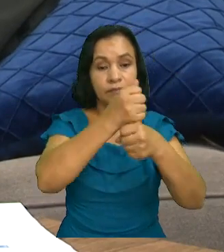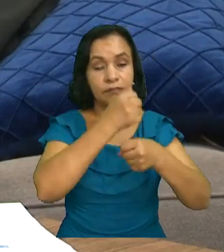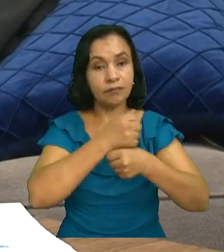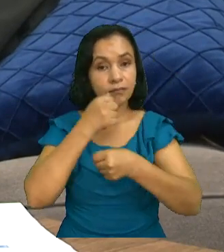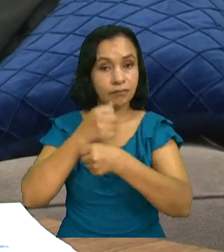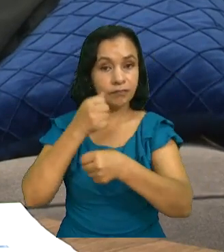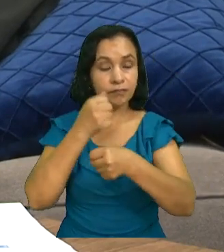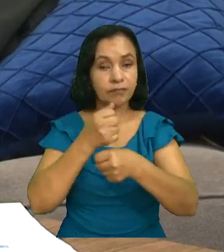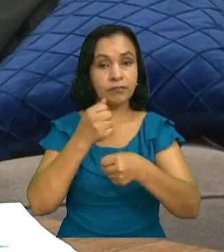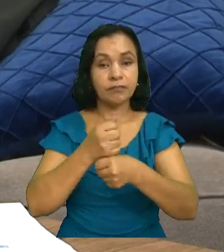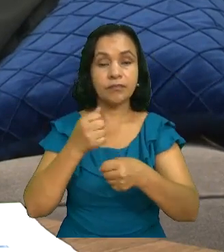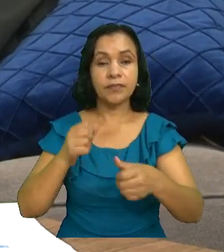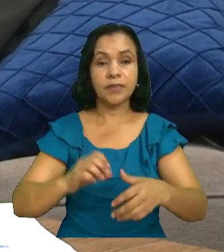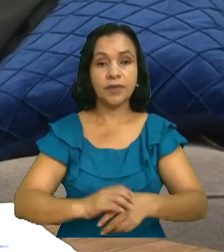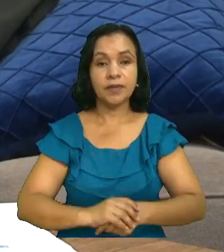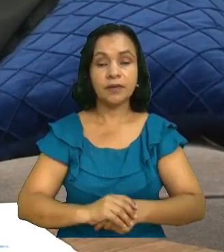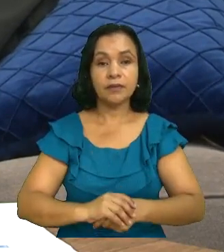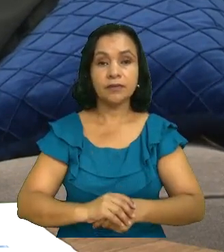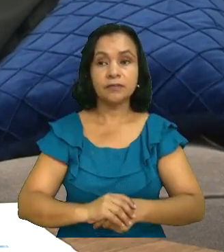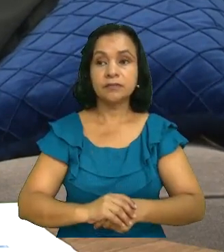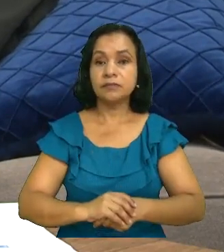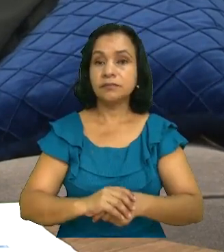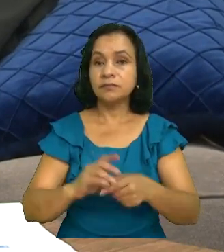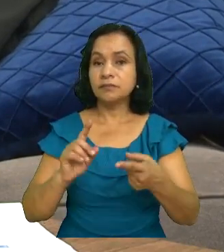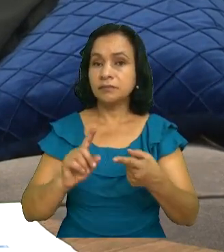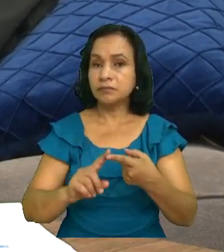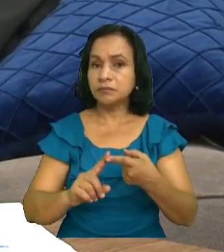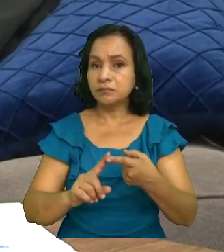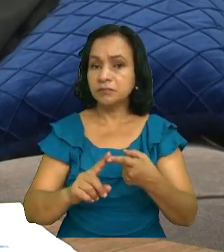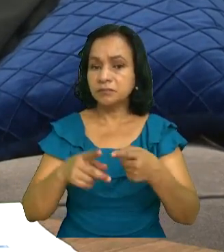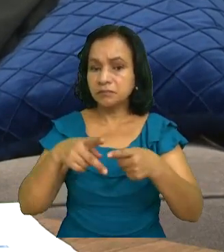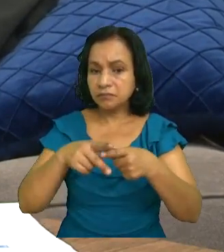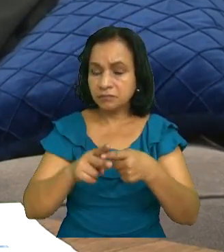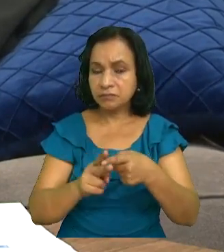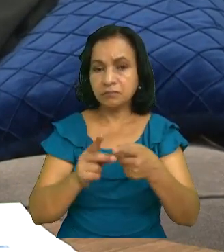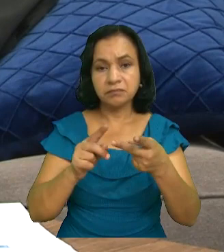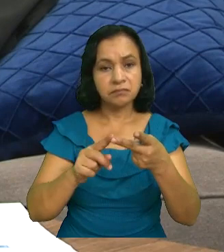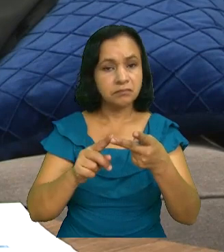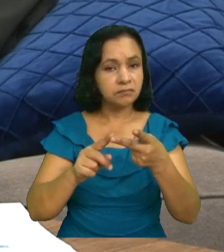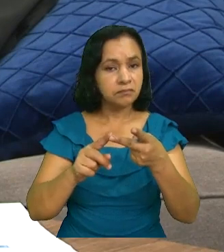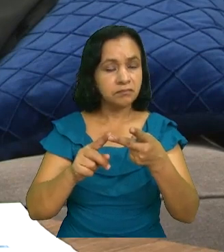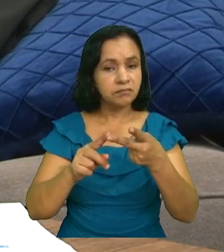módulos comunitarios, desde contadores, mecánicos,